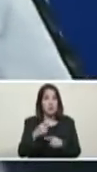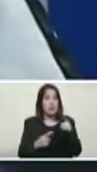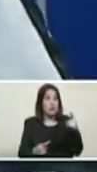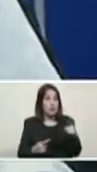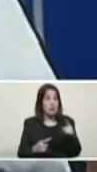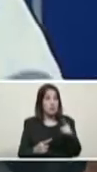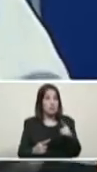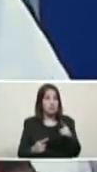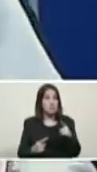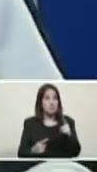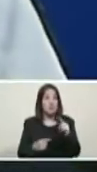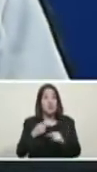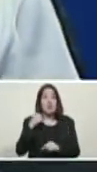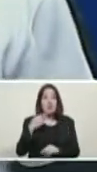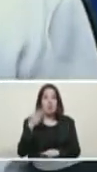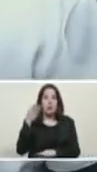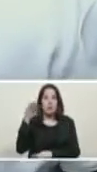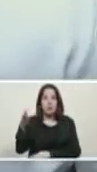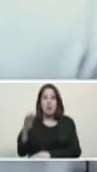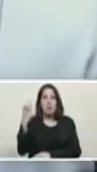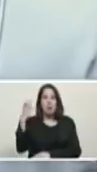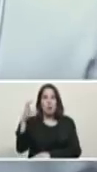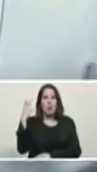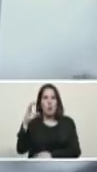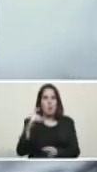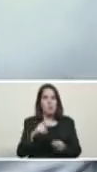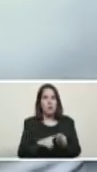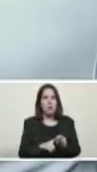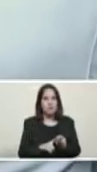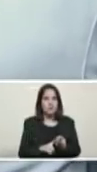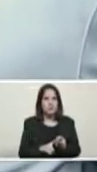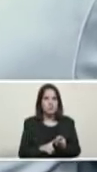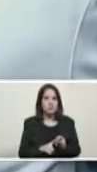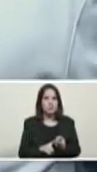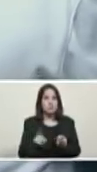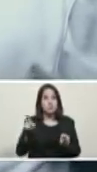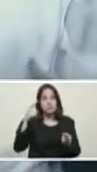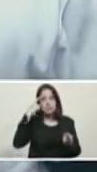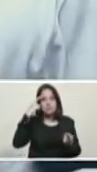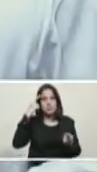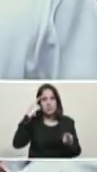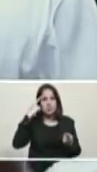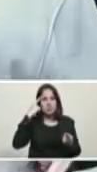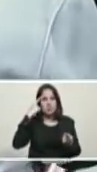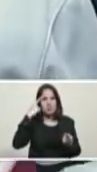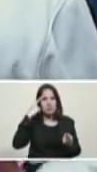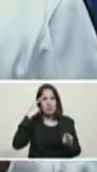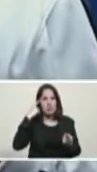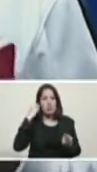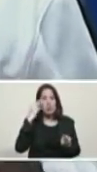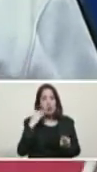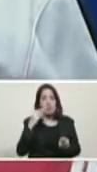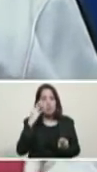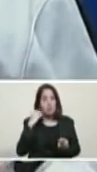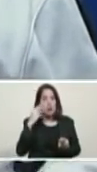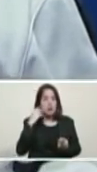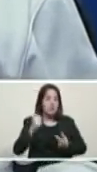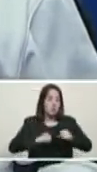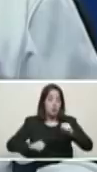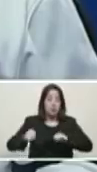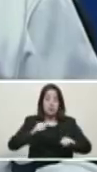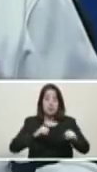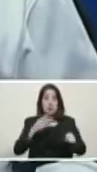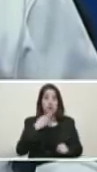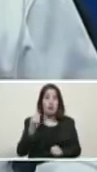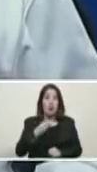después vamos a colombia por supuesto como te sabe presidente yo por nuestra experiencia y por la movilización de tantos jóvenes